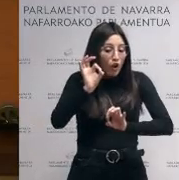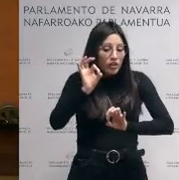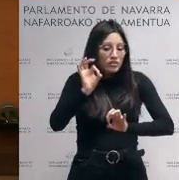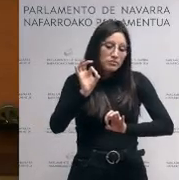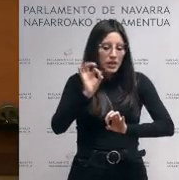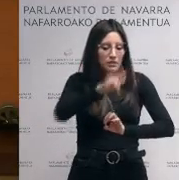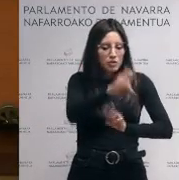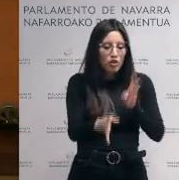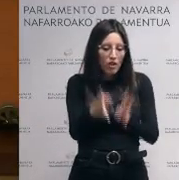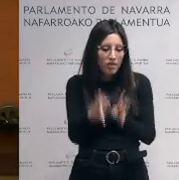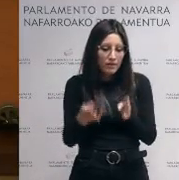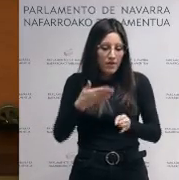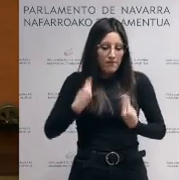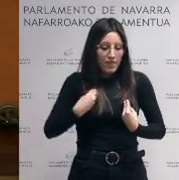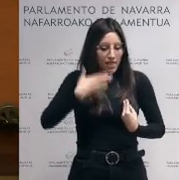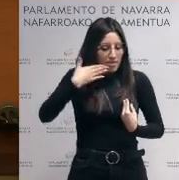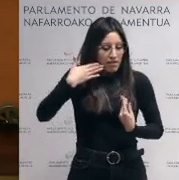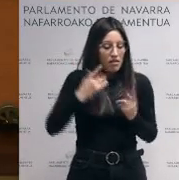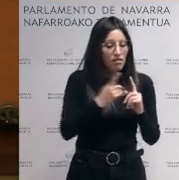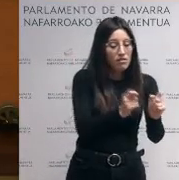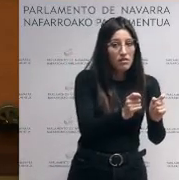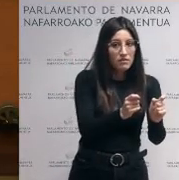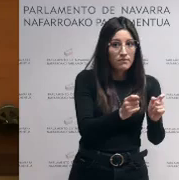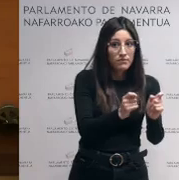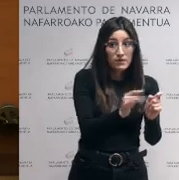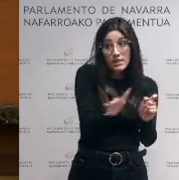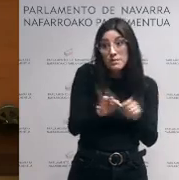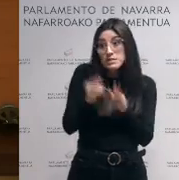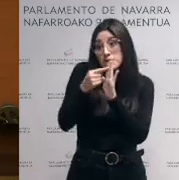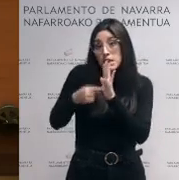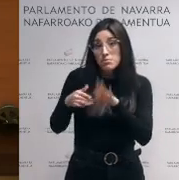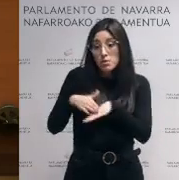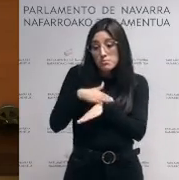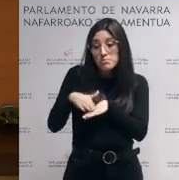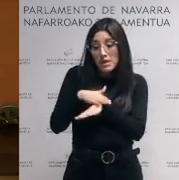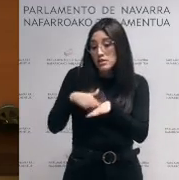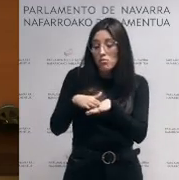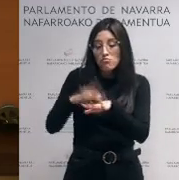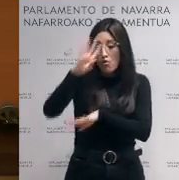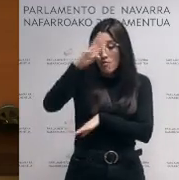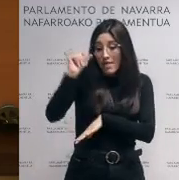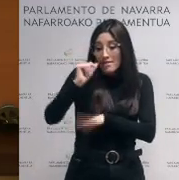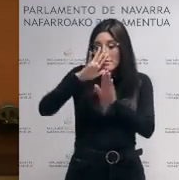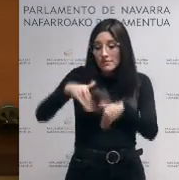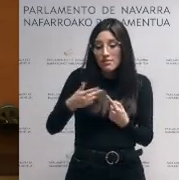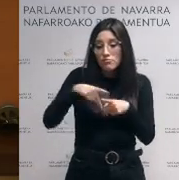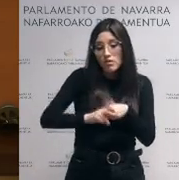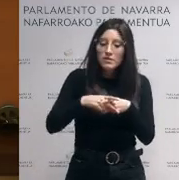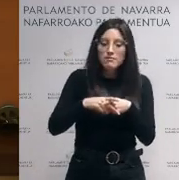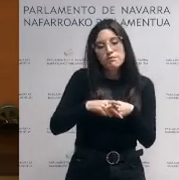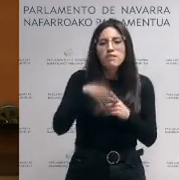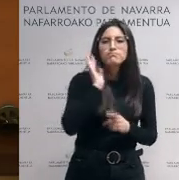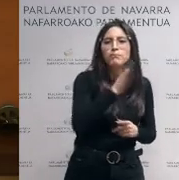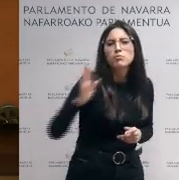gente. Y pierde su fundamento, desde luego, a nuestro juicio, si se convierte en una herramienta que maltrata, que